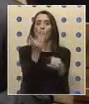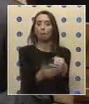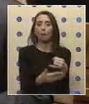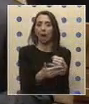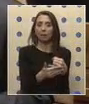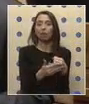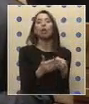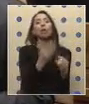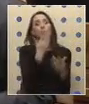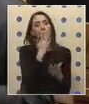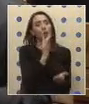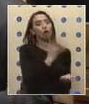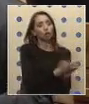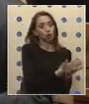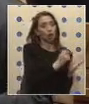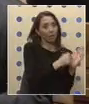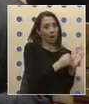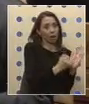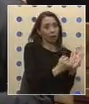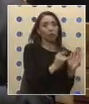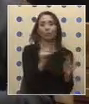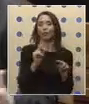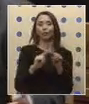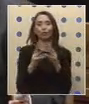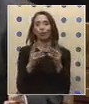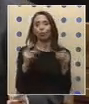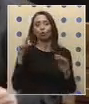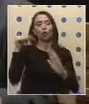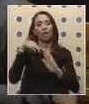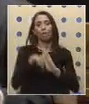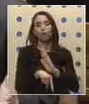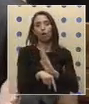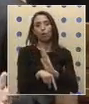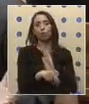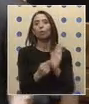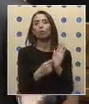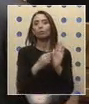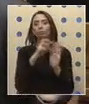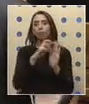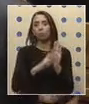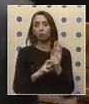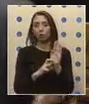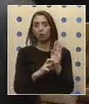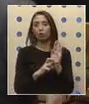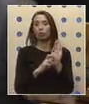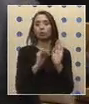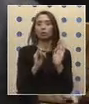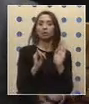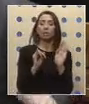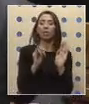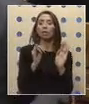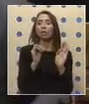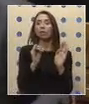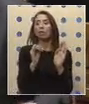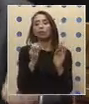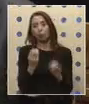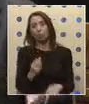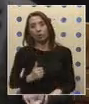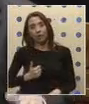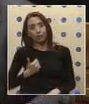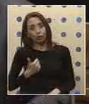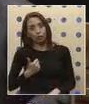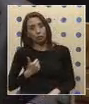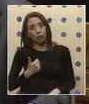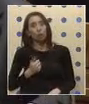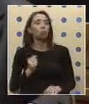que lo que hay en este momento, pero no es una solución de fondo. Por eso he dicho que este proyecto, si uno, en el mejor de los casos, con mucha buena voluntad,